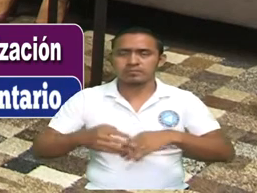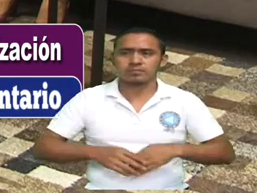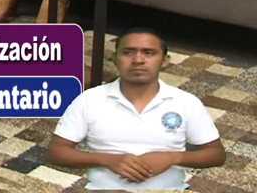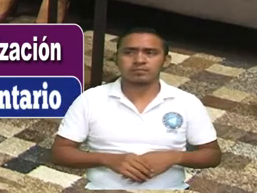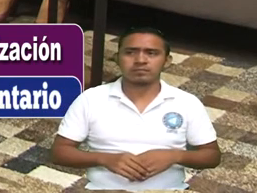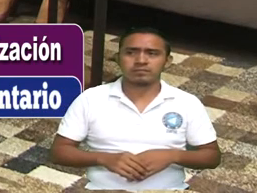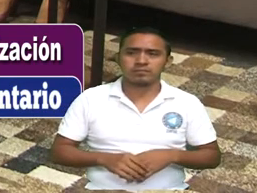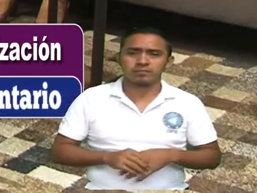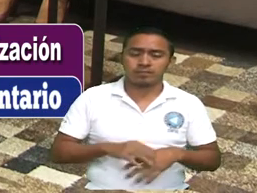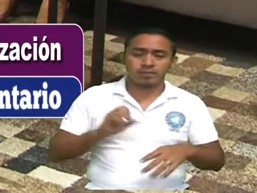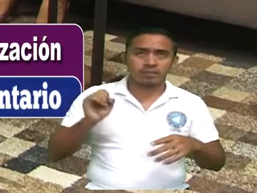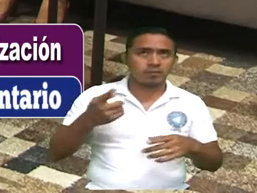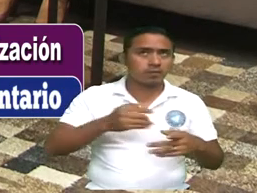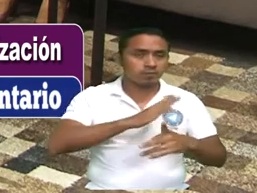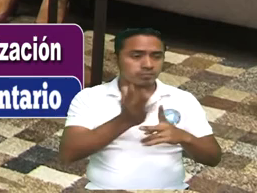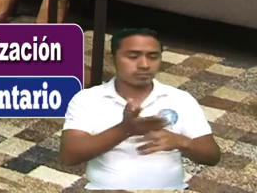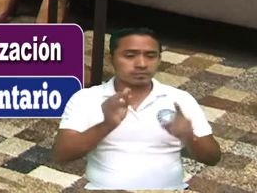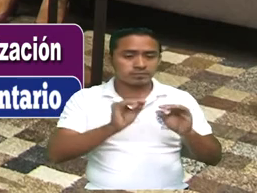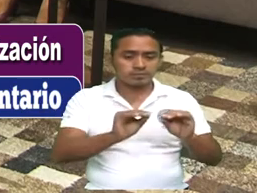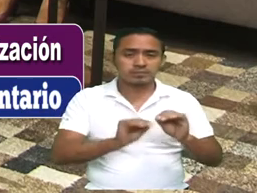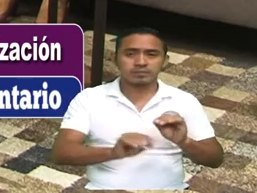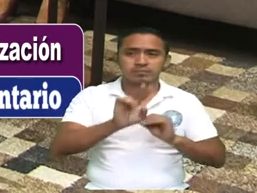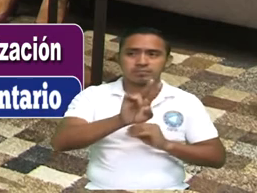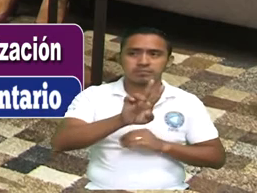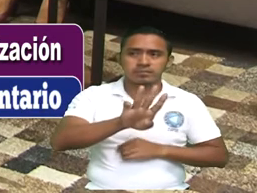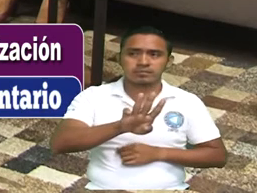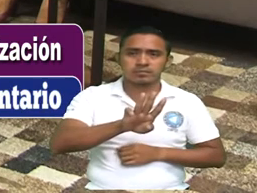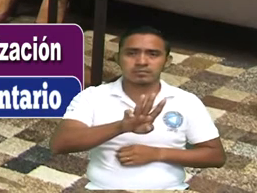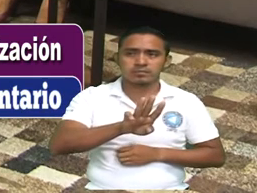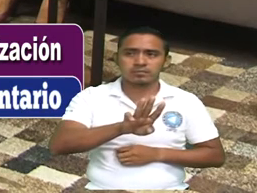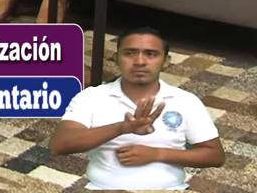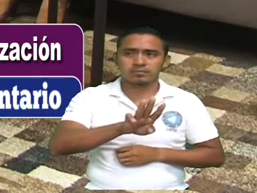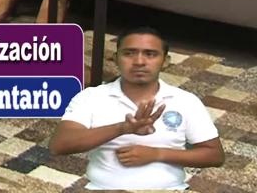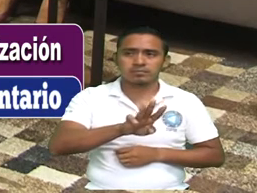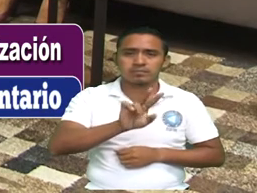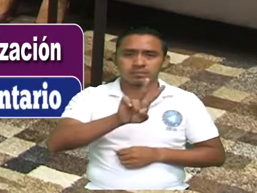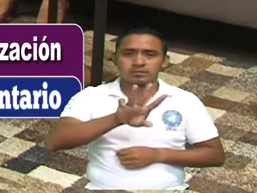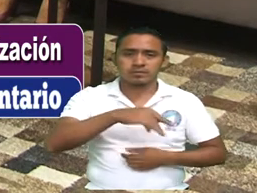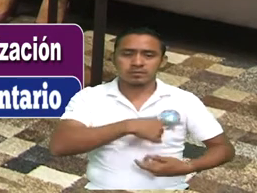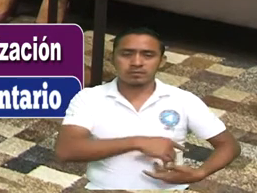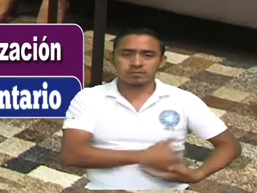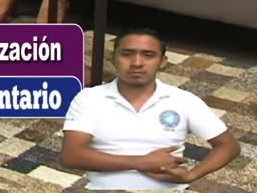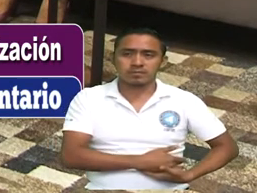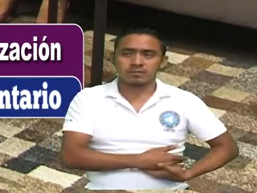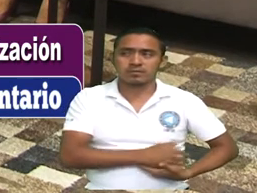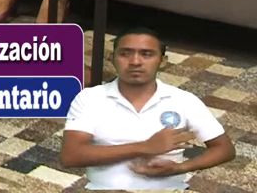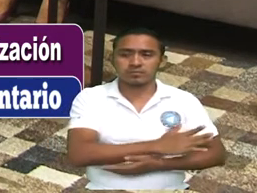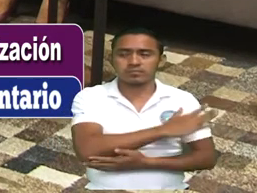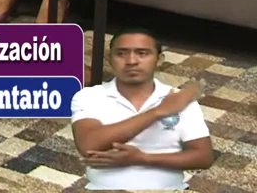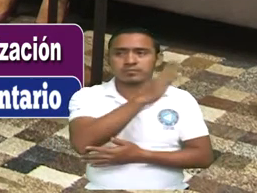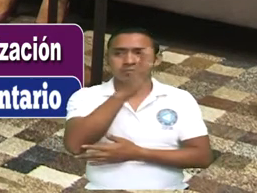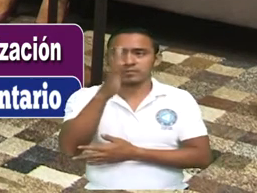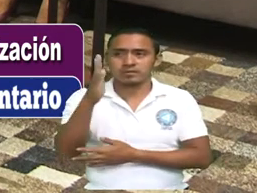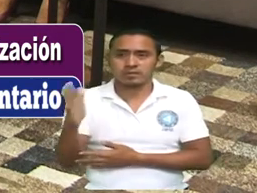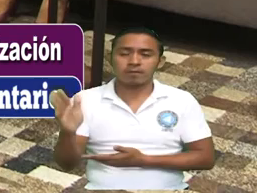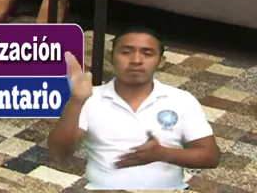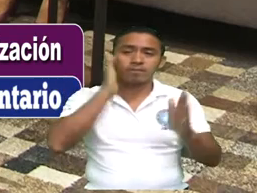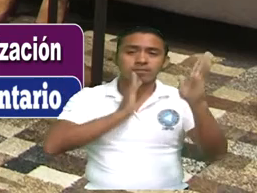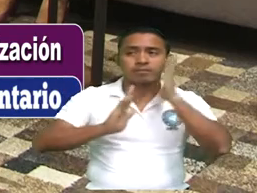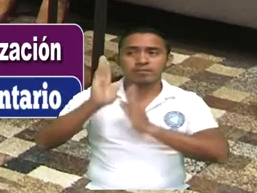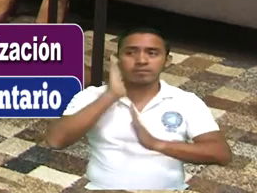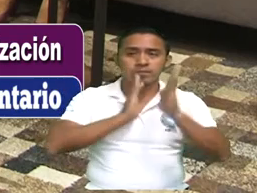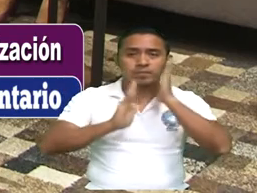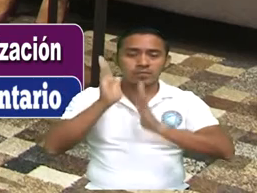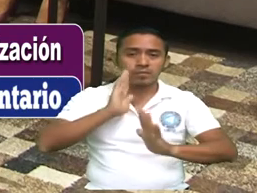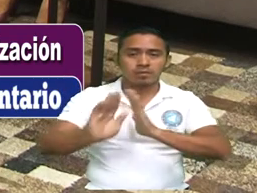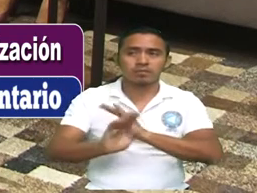la parte de la alfabetización, que inició el 23 de, en marzo y concluyó en agosto.